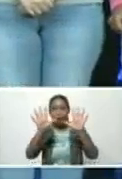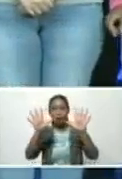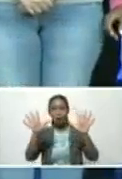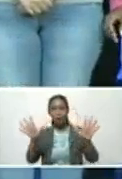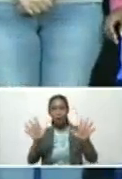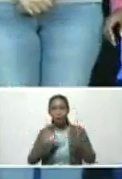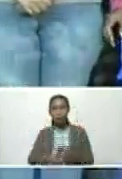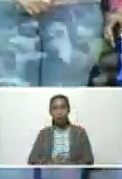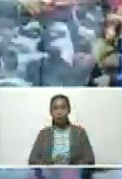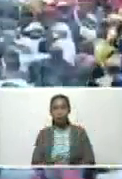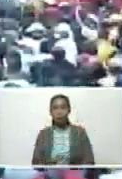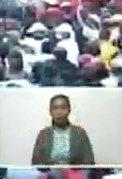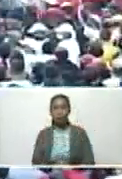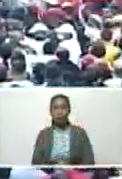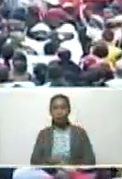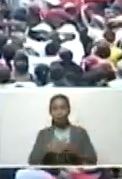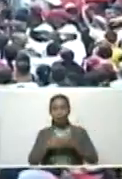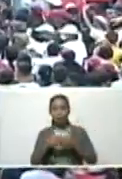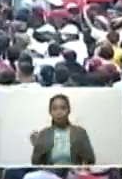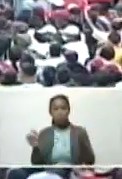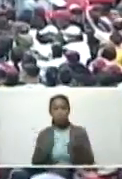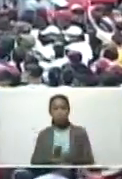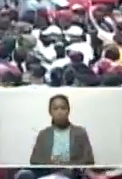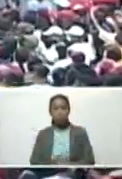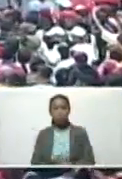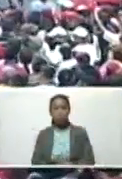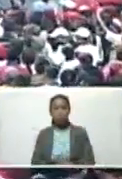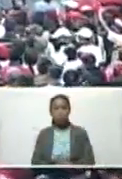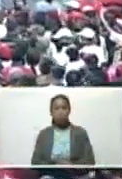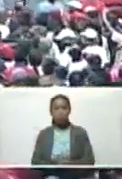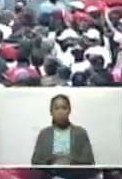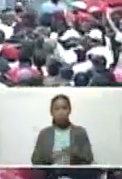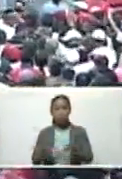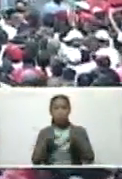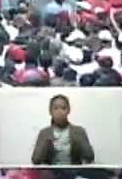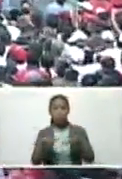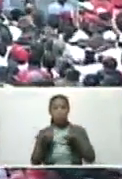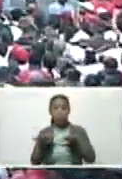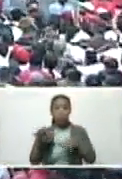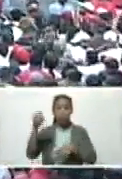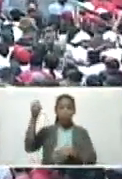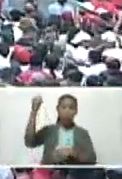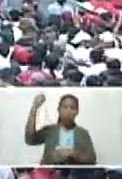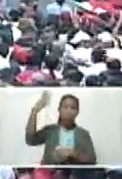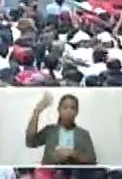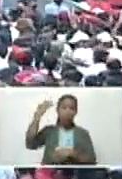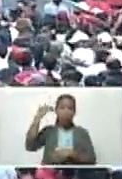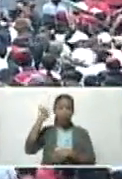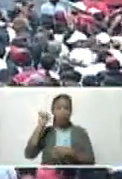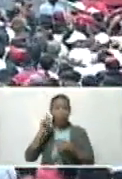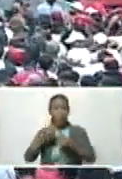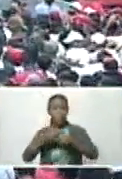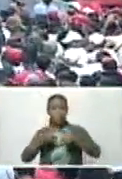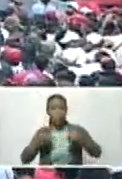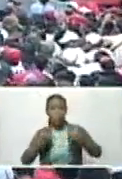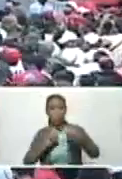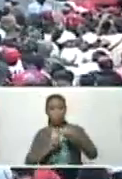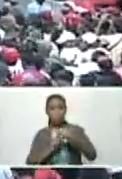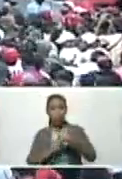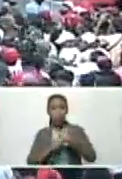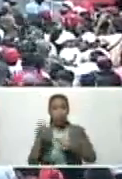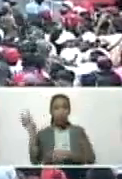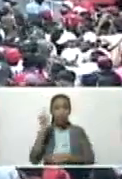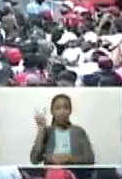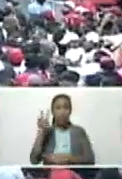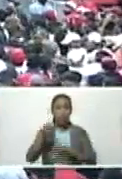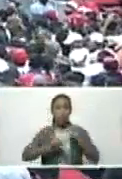claro, abierto, brillante, luminoso y próspero de la Venezuela